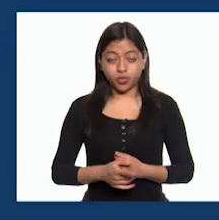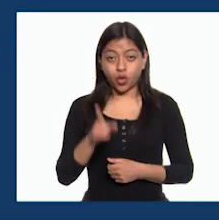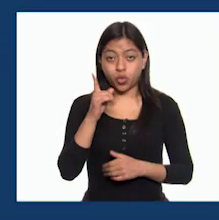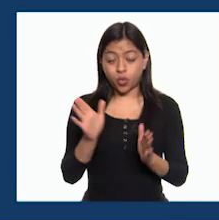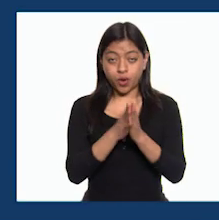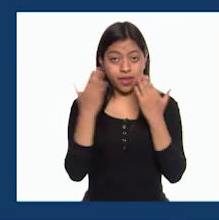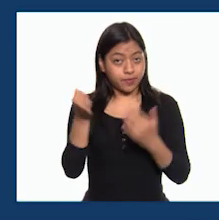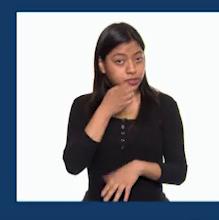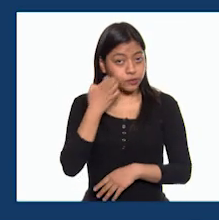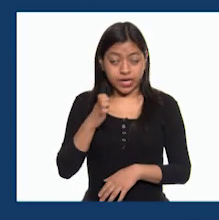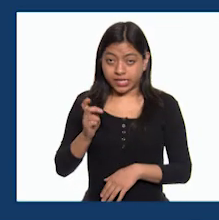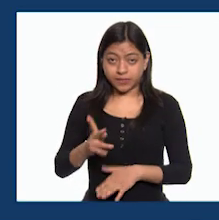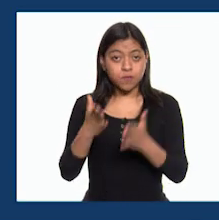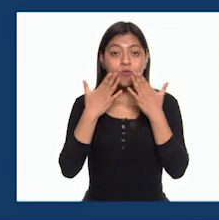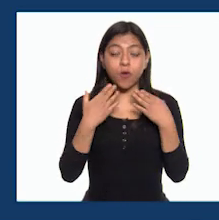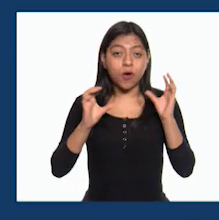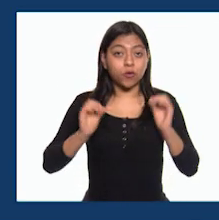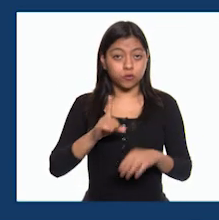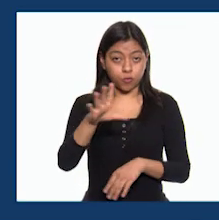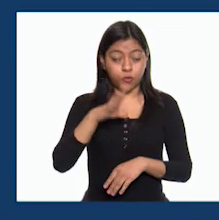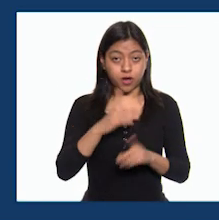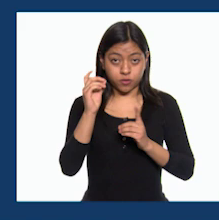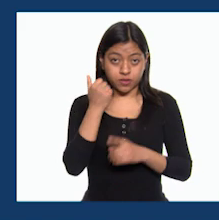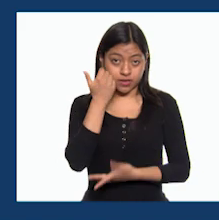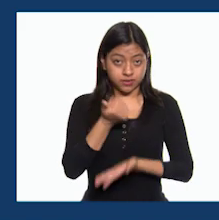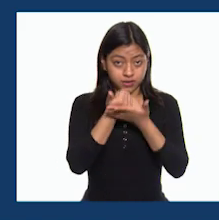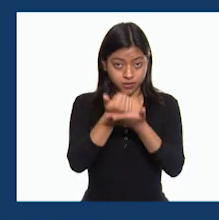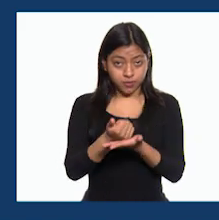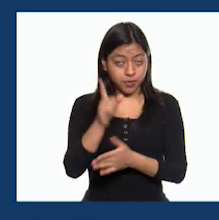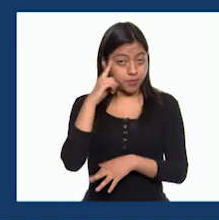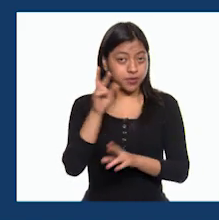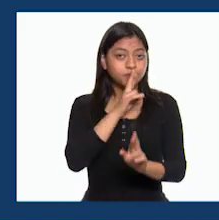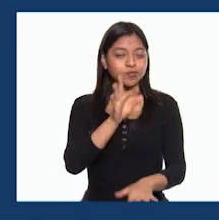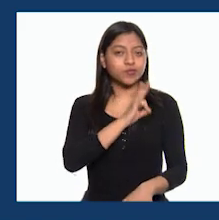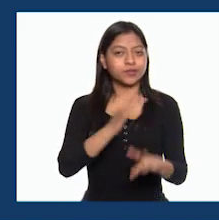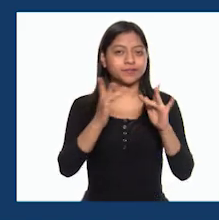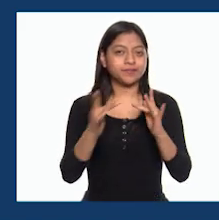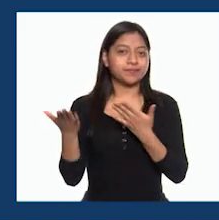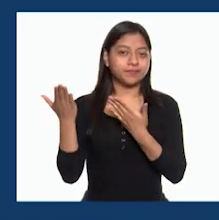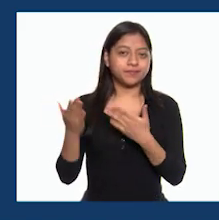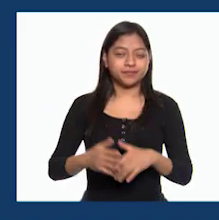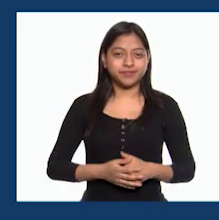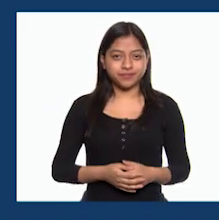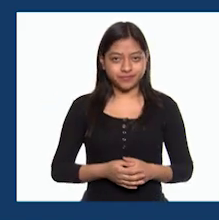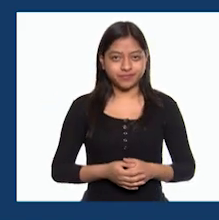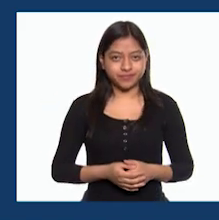Si no tienes el libro de texto o necesitas ayuda para responder las preguntas, contáctanos.